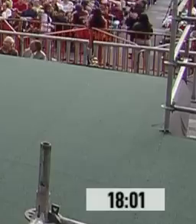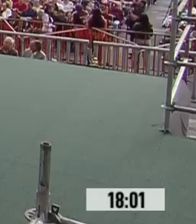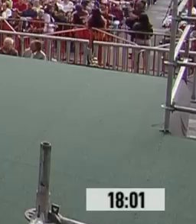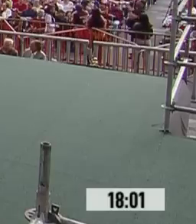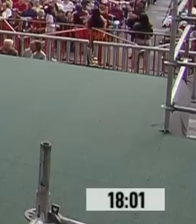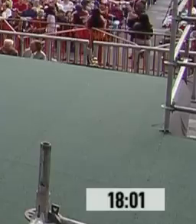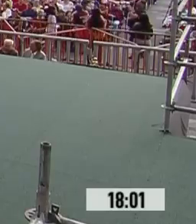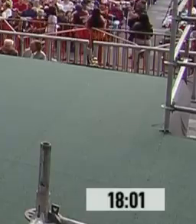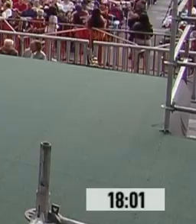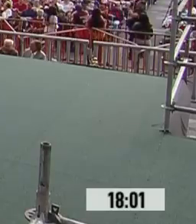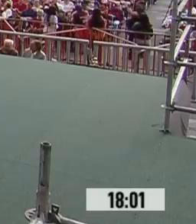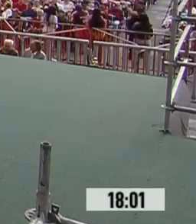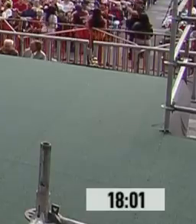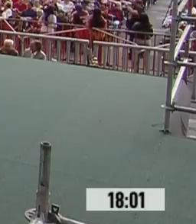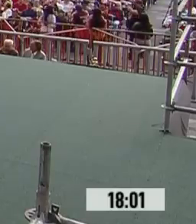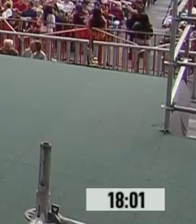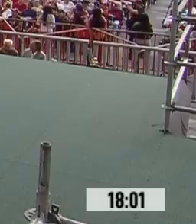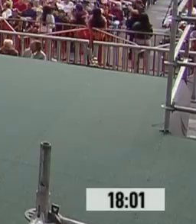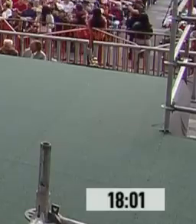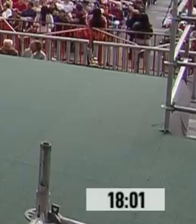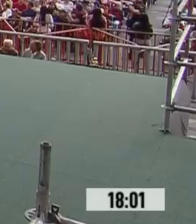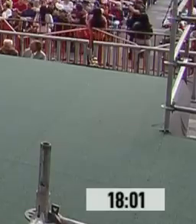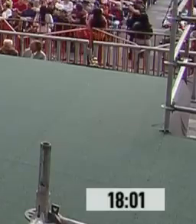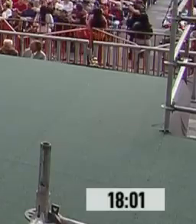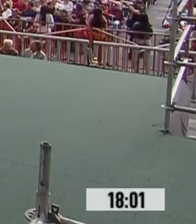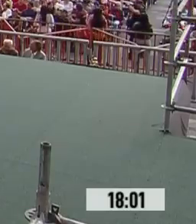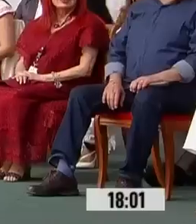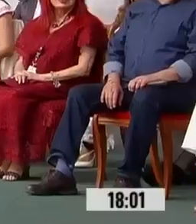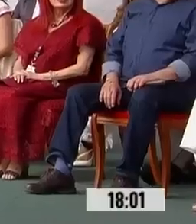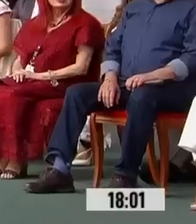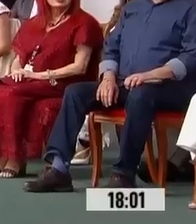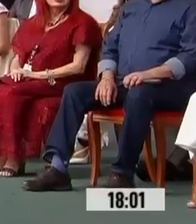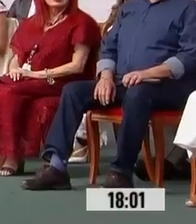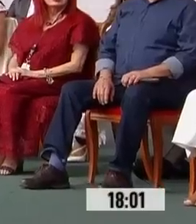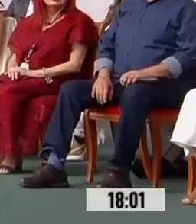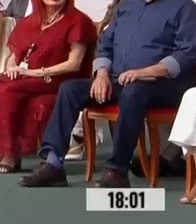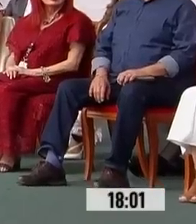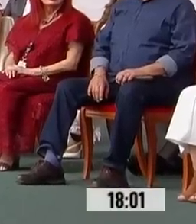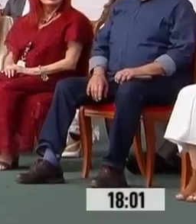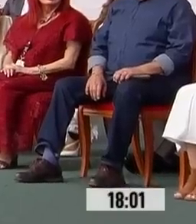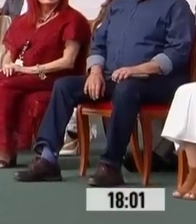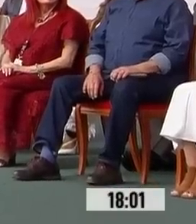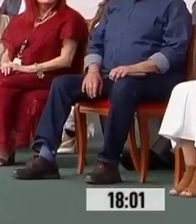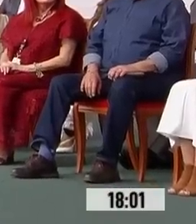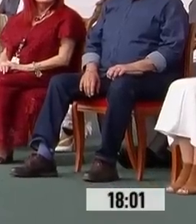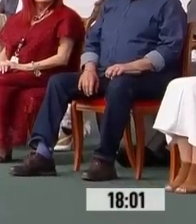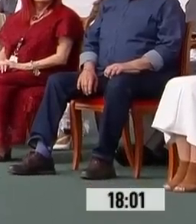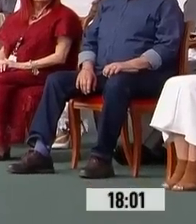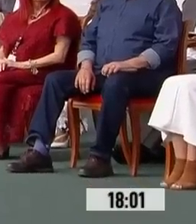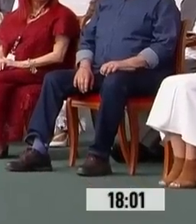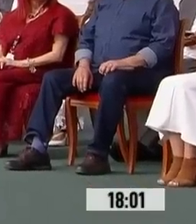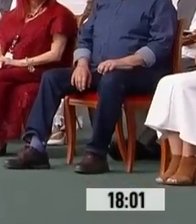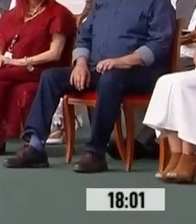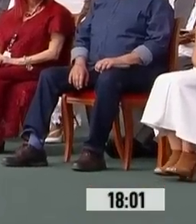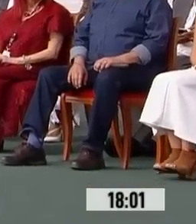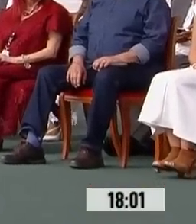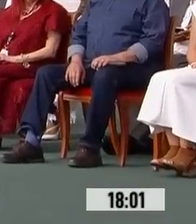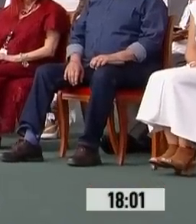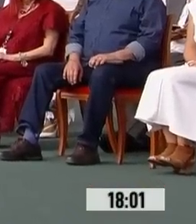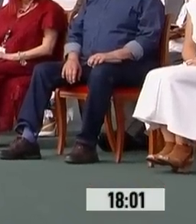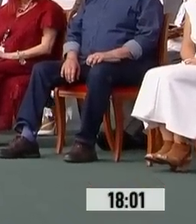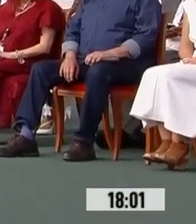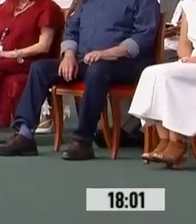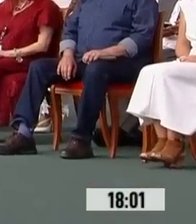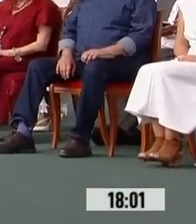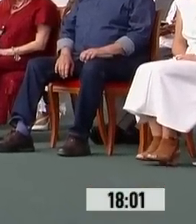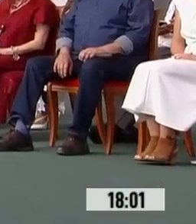victoria. Vamos a escuchar, qué dice el presidente. Escuchamos el mensaje íntegro del presidente Andrés Manuel López Obrador. Lo dejamos con la transmisión, ya nosotros no tenemos